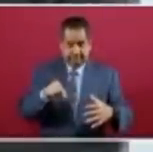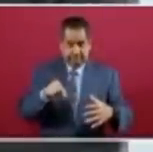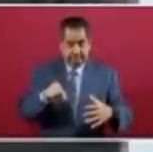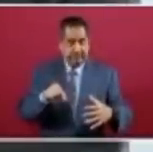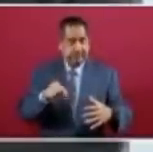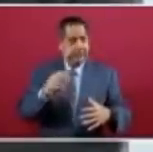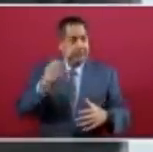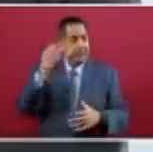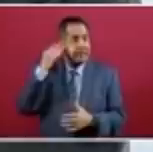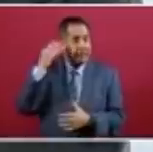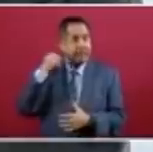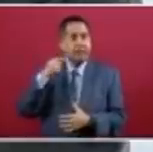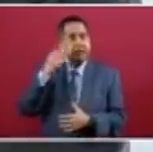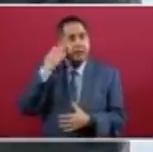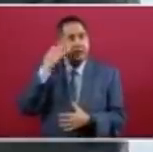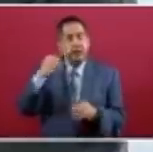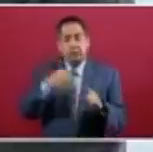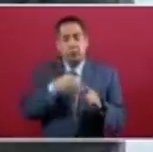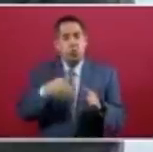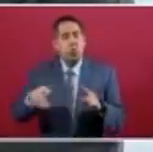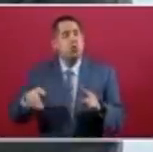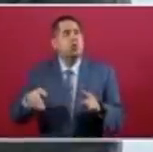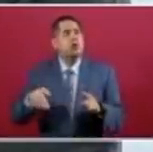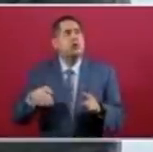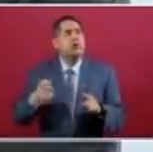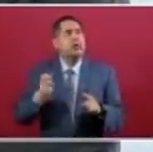durante el gobierno